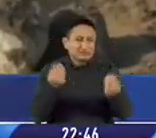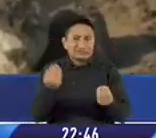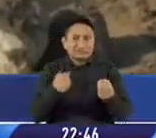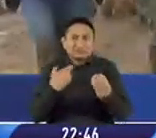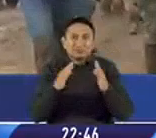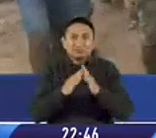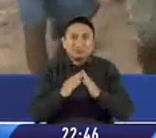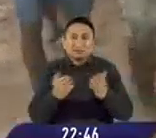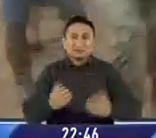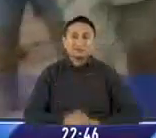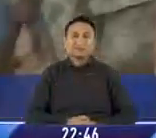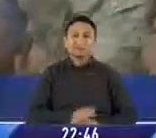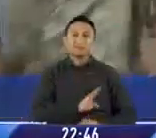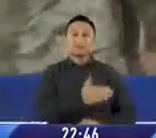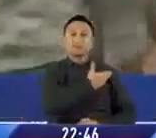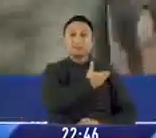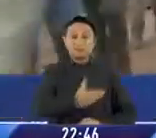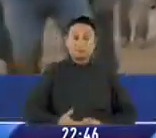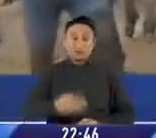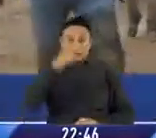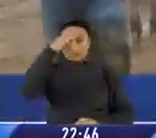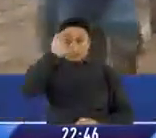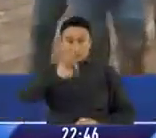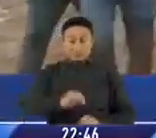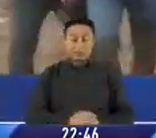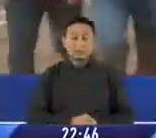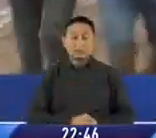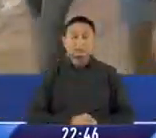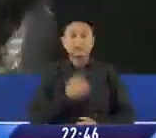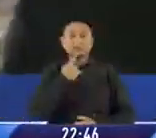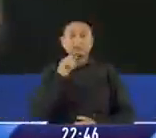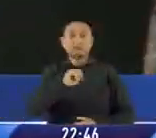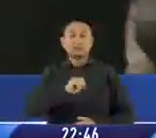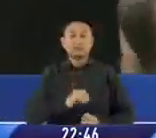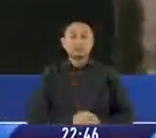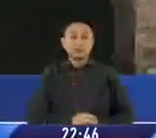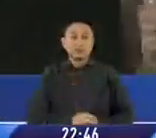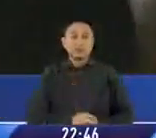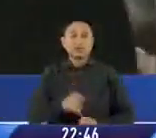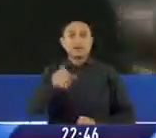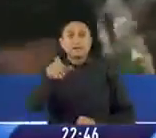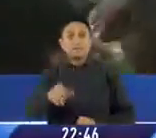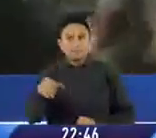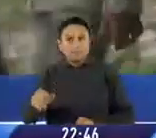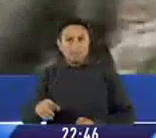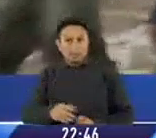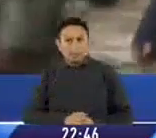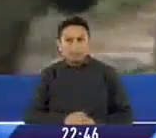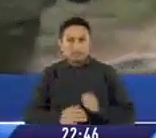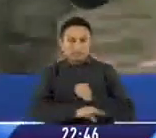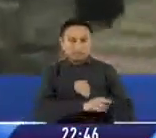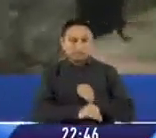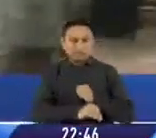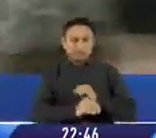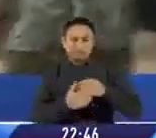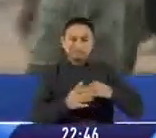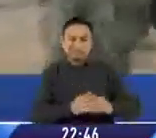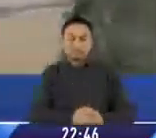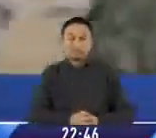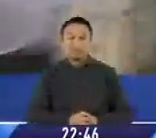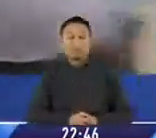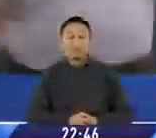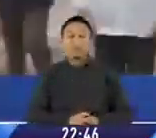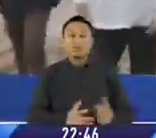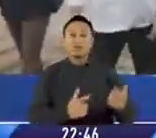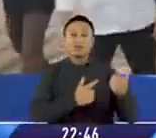casa? El presidente de México, Andrés López Obrador, señaló que más le preocupan las vidas que los saqueos, aunque la Guardia Nacional ya